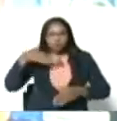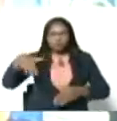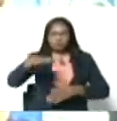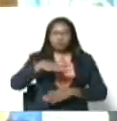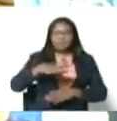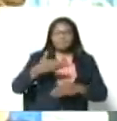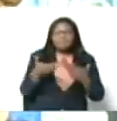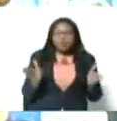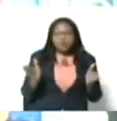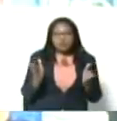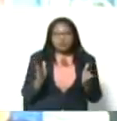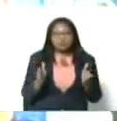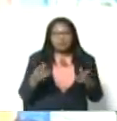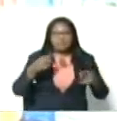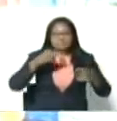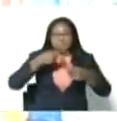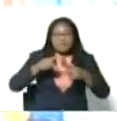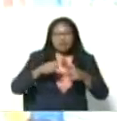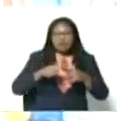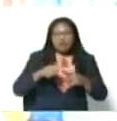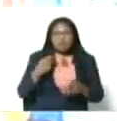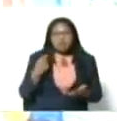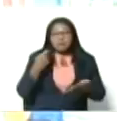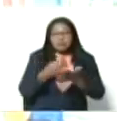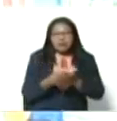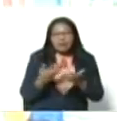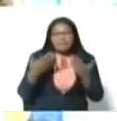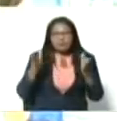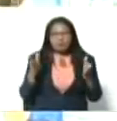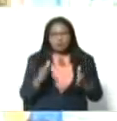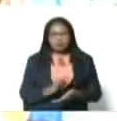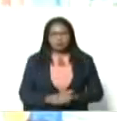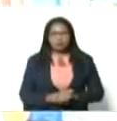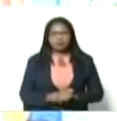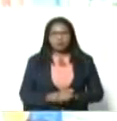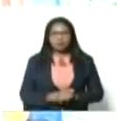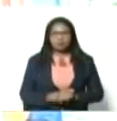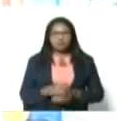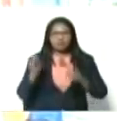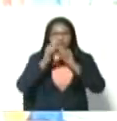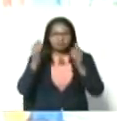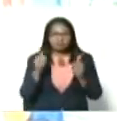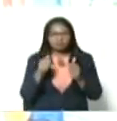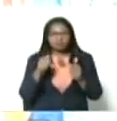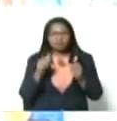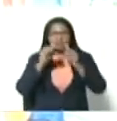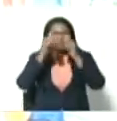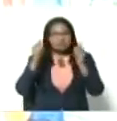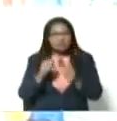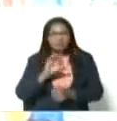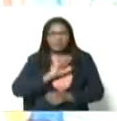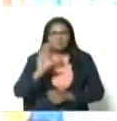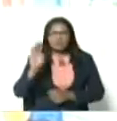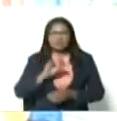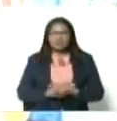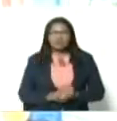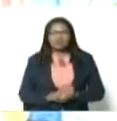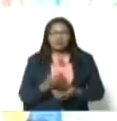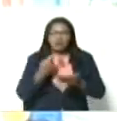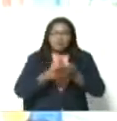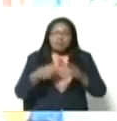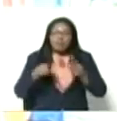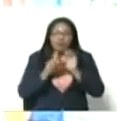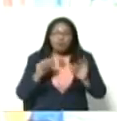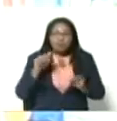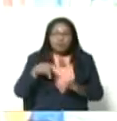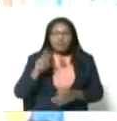dispuesto a pagar sus servicios públicos. ¿Ves? Y nosotros apoyamos al pueblo con el sistema patria. Y además, las tarifas de los servicios públicos